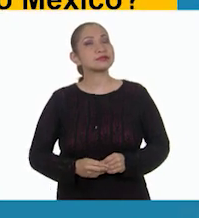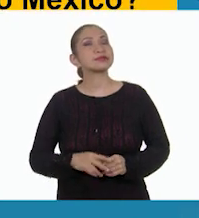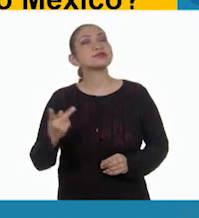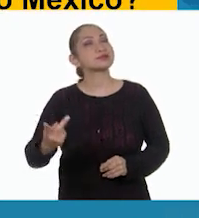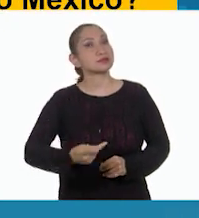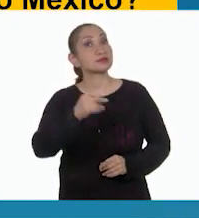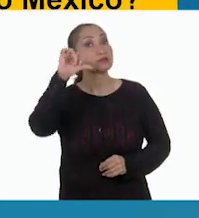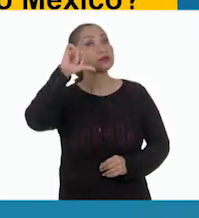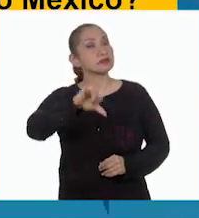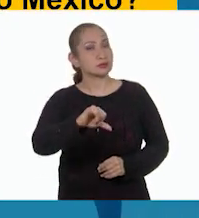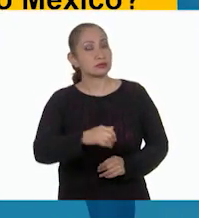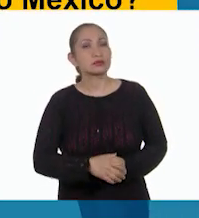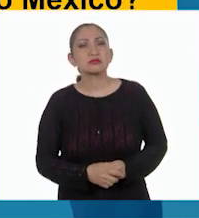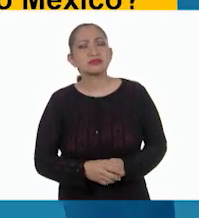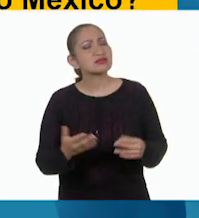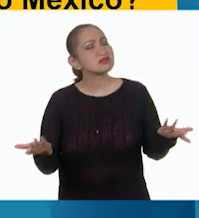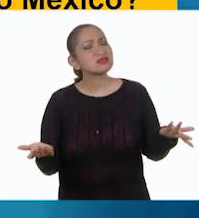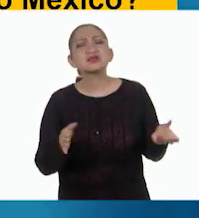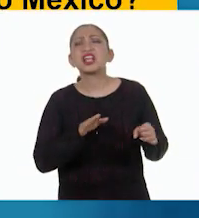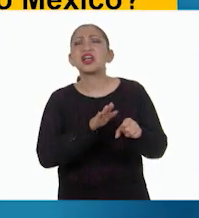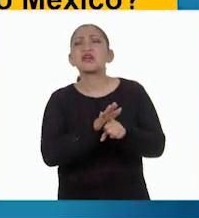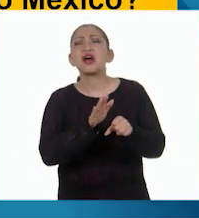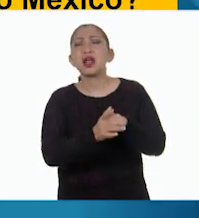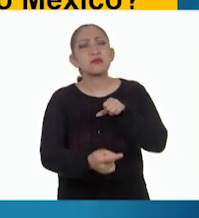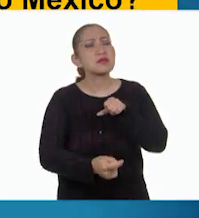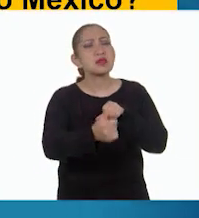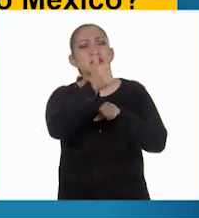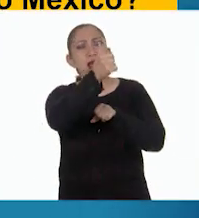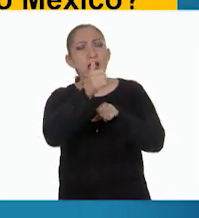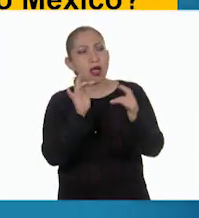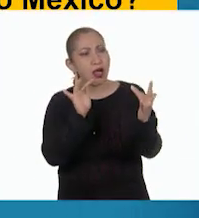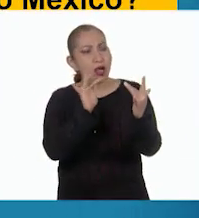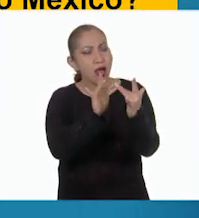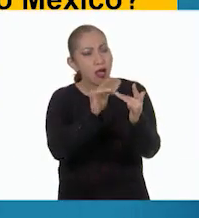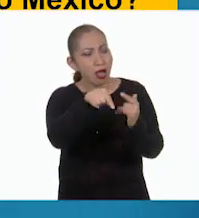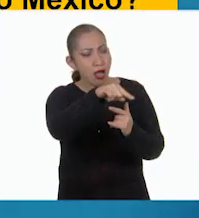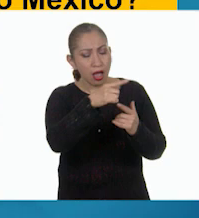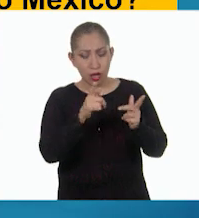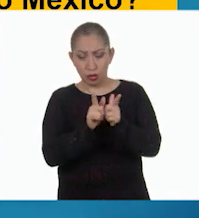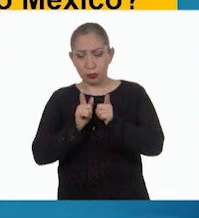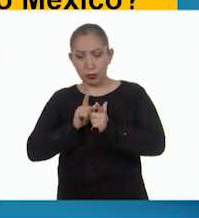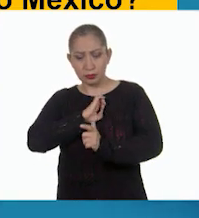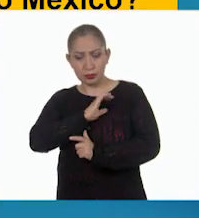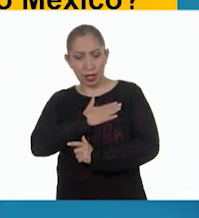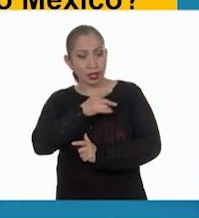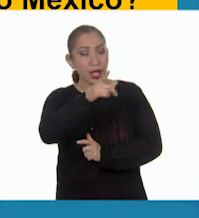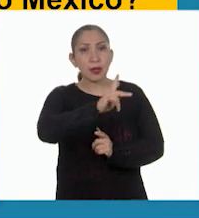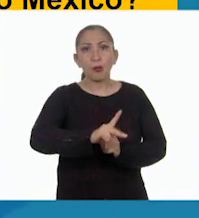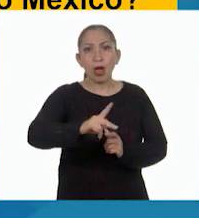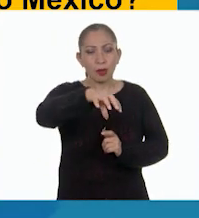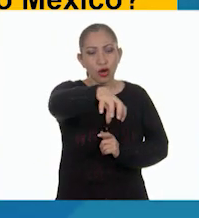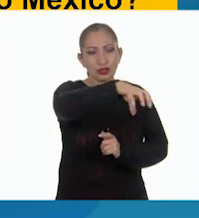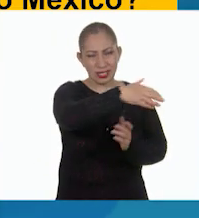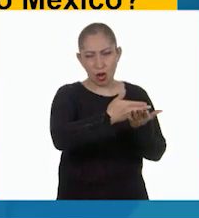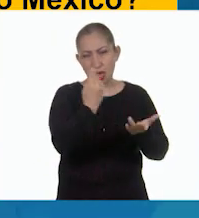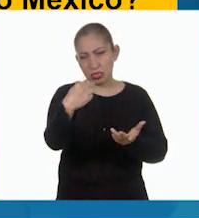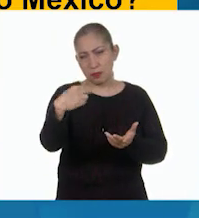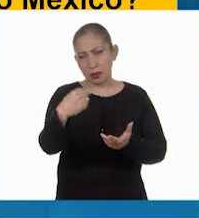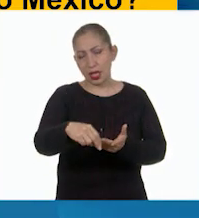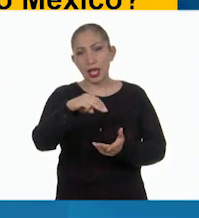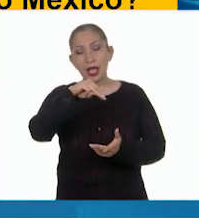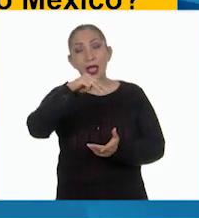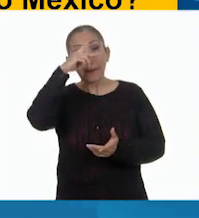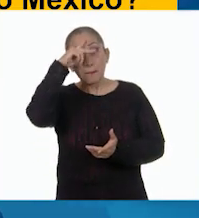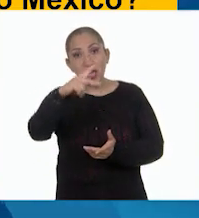Nuestra pregunta de hoy será, ¿cuáles fueron los primeros contactos entre los españoles y los pueblos que habitaban lo que ahora conocemos